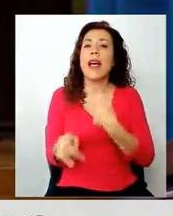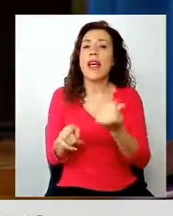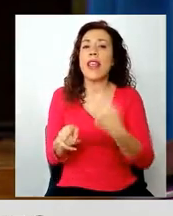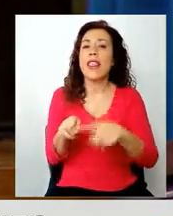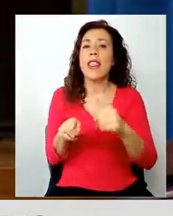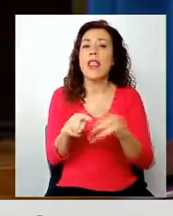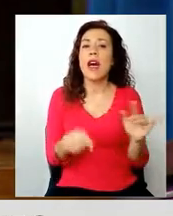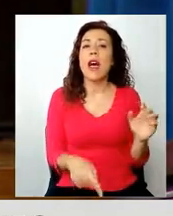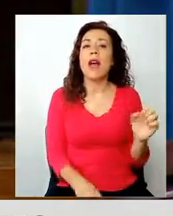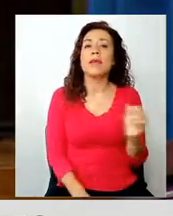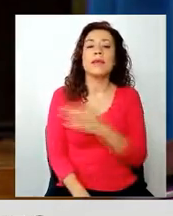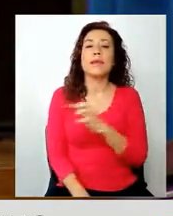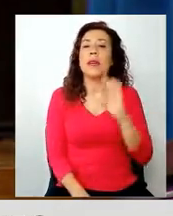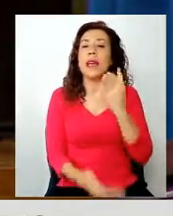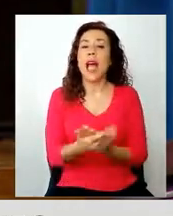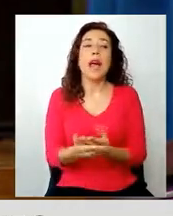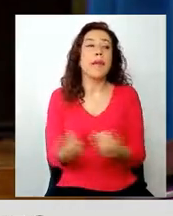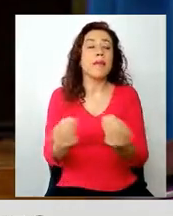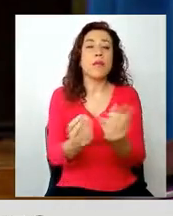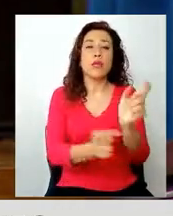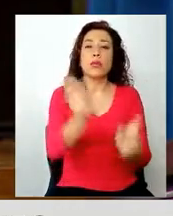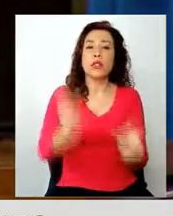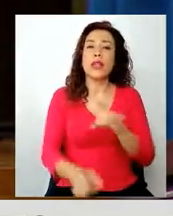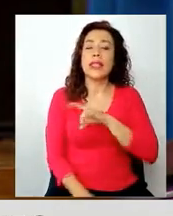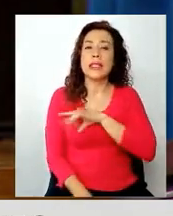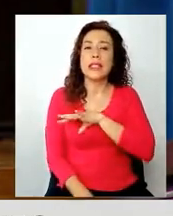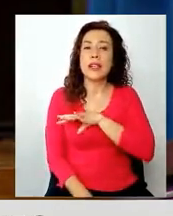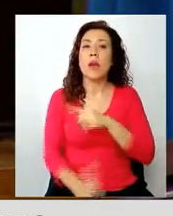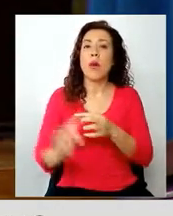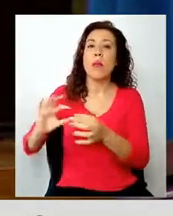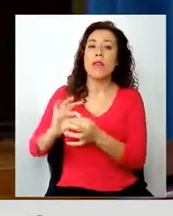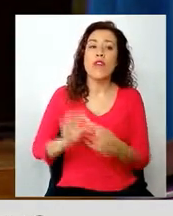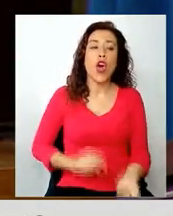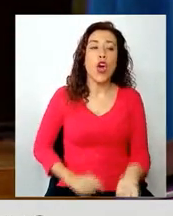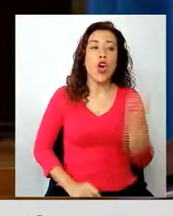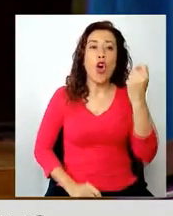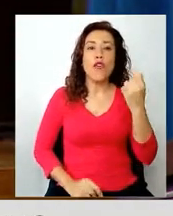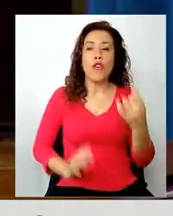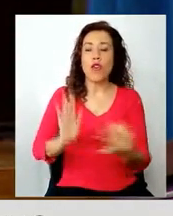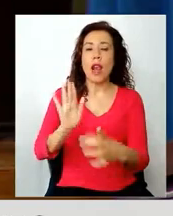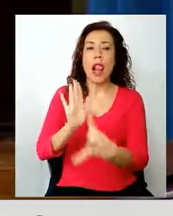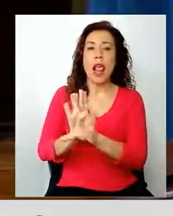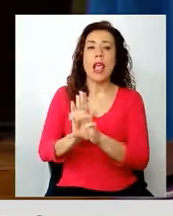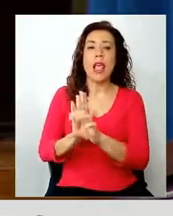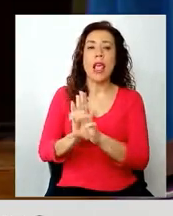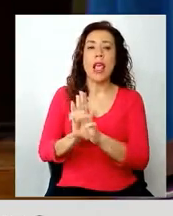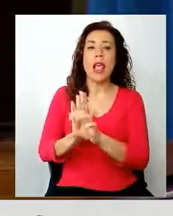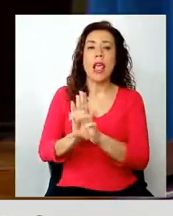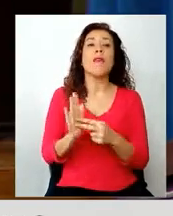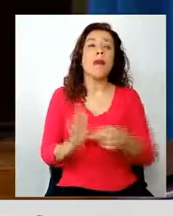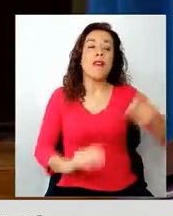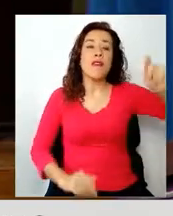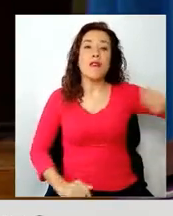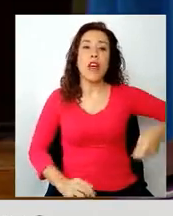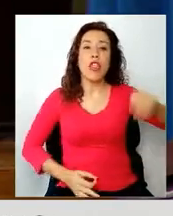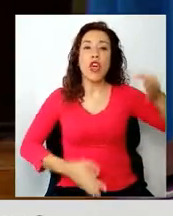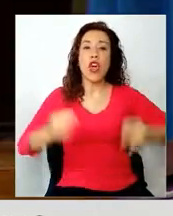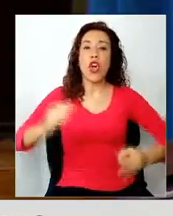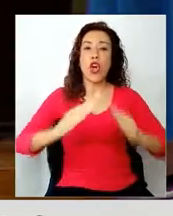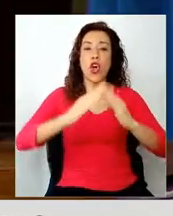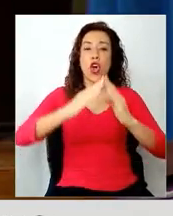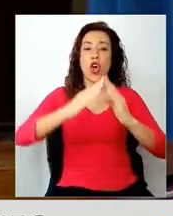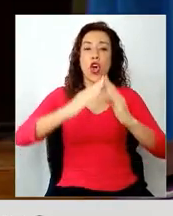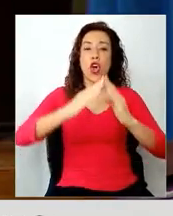miles de chilenos y chilenas como consecuencia de cobros ilegales y la consecuente sentencia de la excelentísima Corte Suprema que